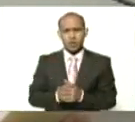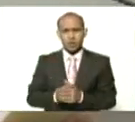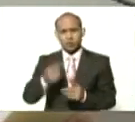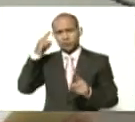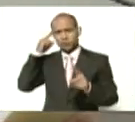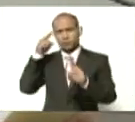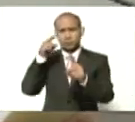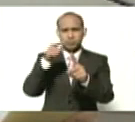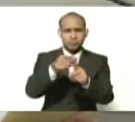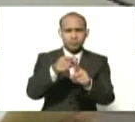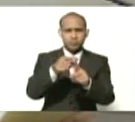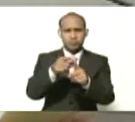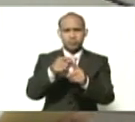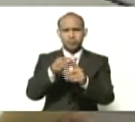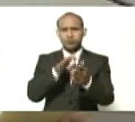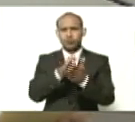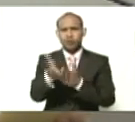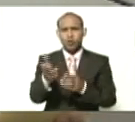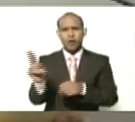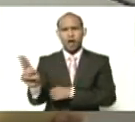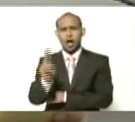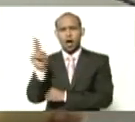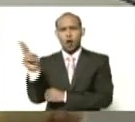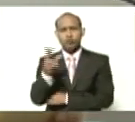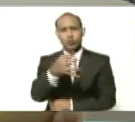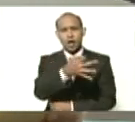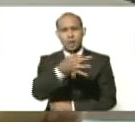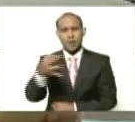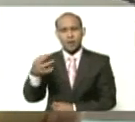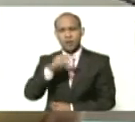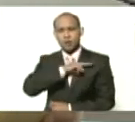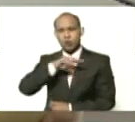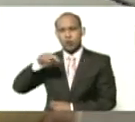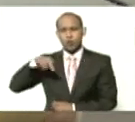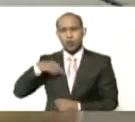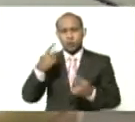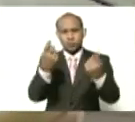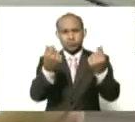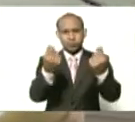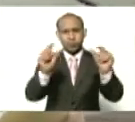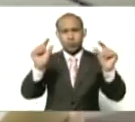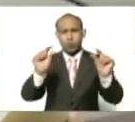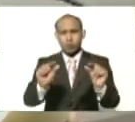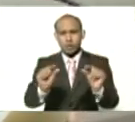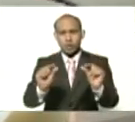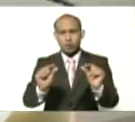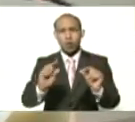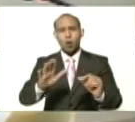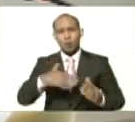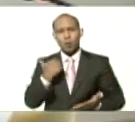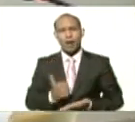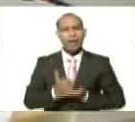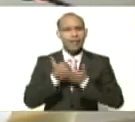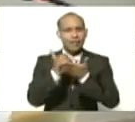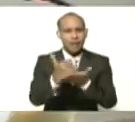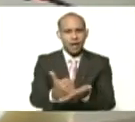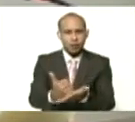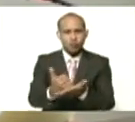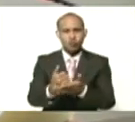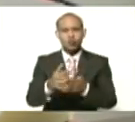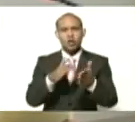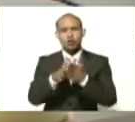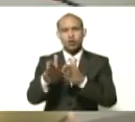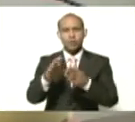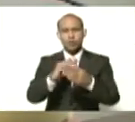impacto, a partir del uso eficiente de nuestros limitados recursos, contribuyan a sortear los obstáculos